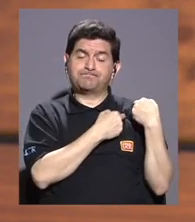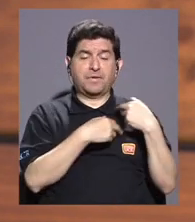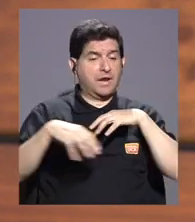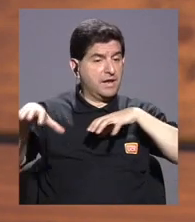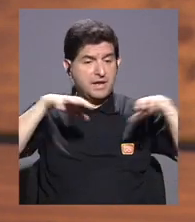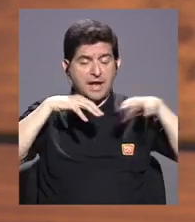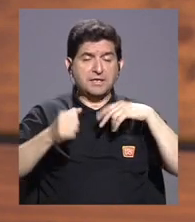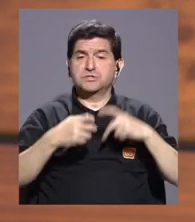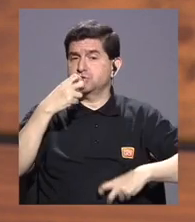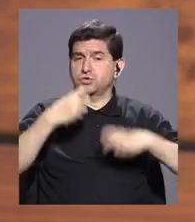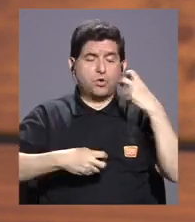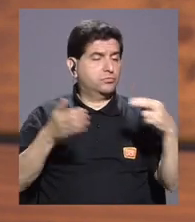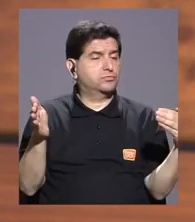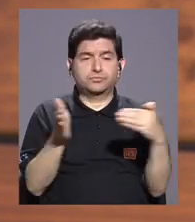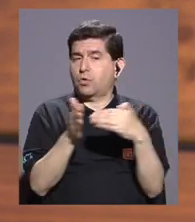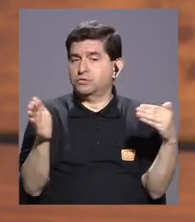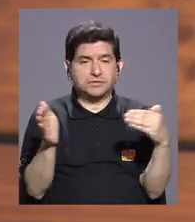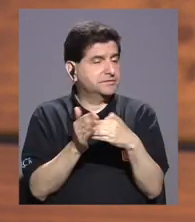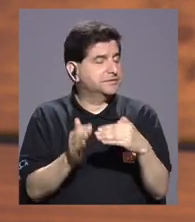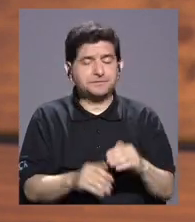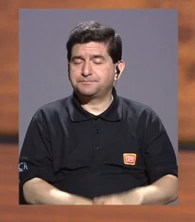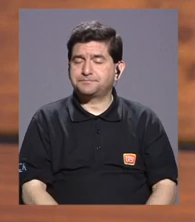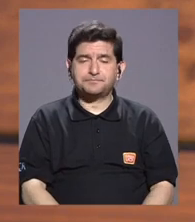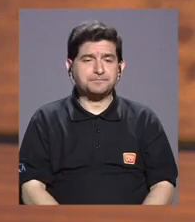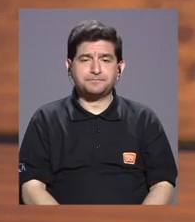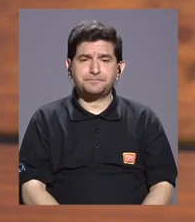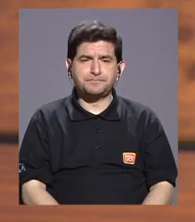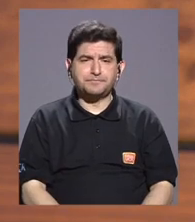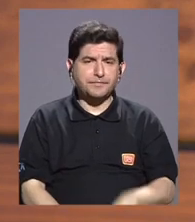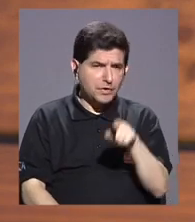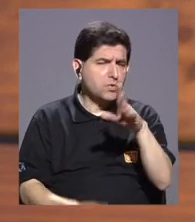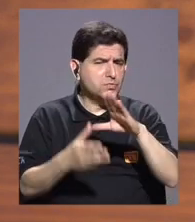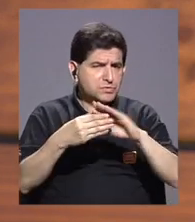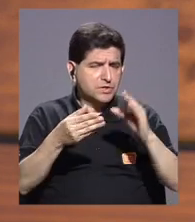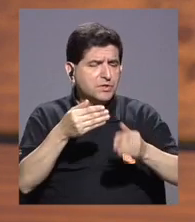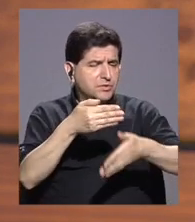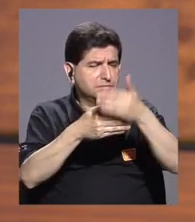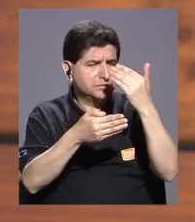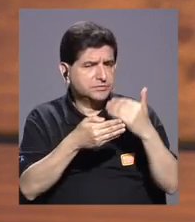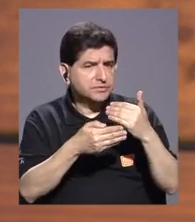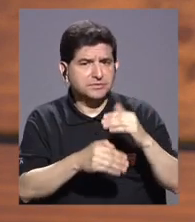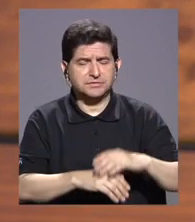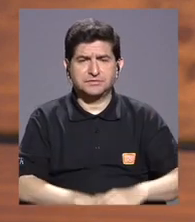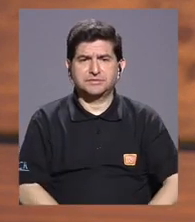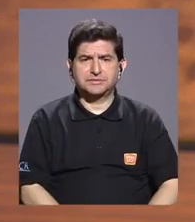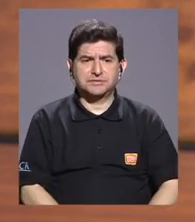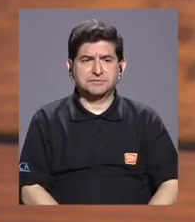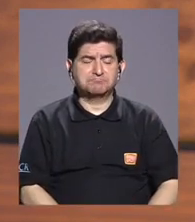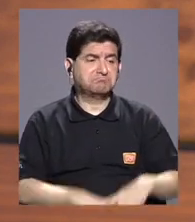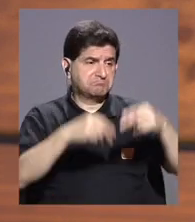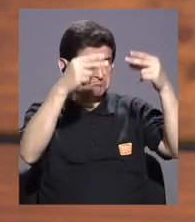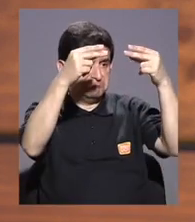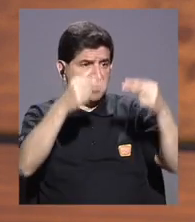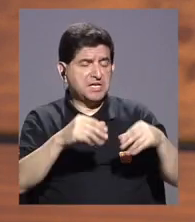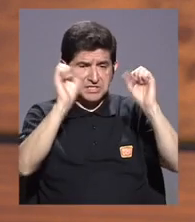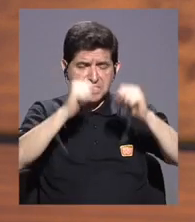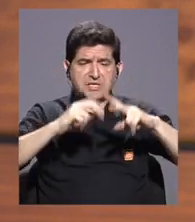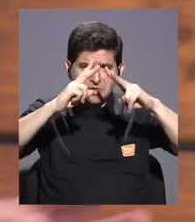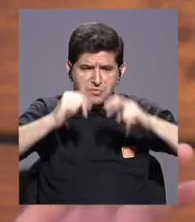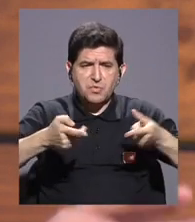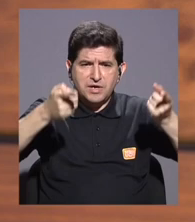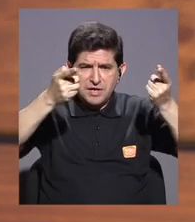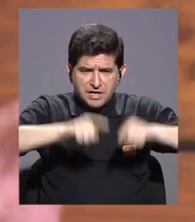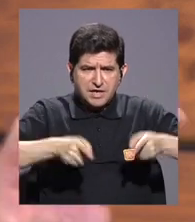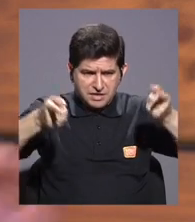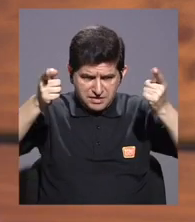tomar medidas para que este problema no se repita. Y realmente, como ustedes comentaban ahora, pues Hacienda puede perfectamente desgranar